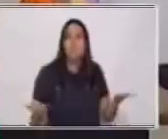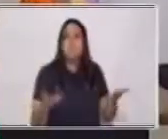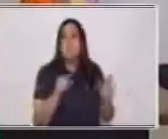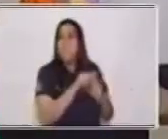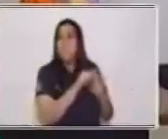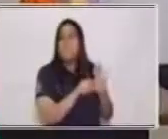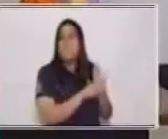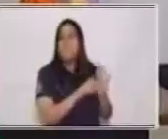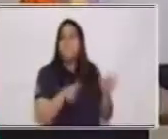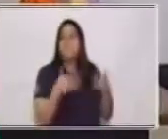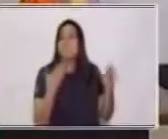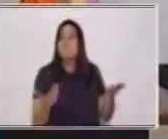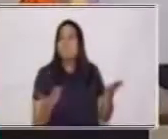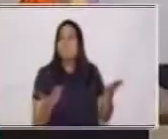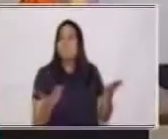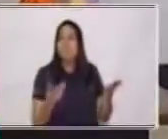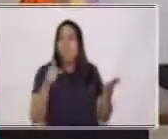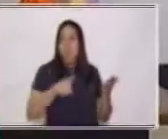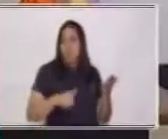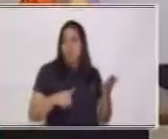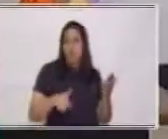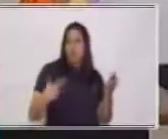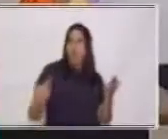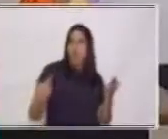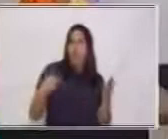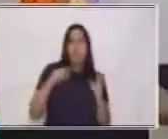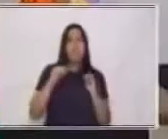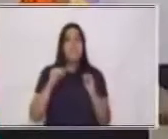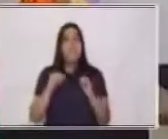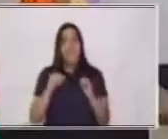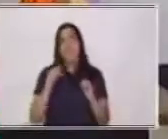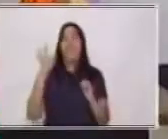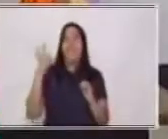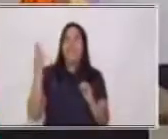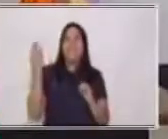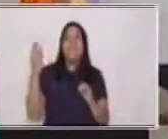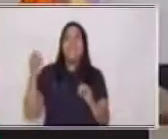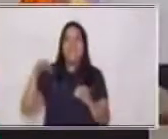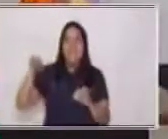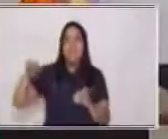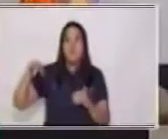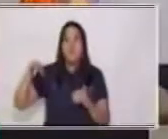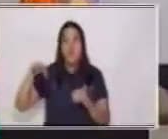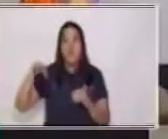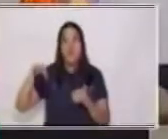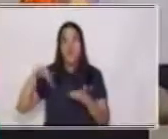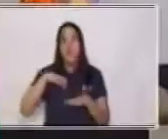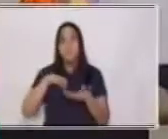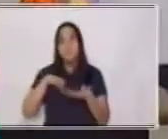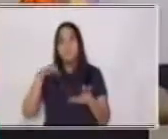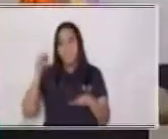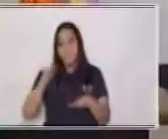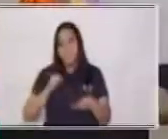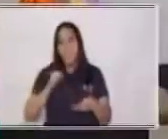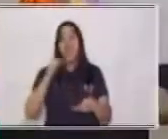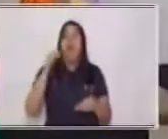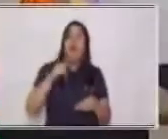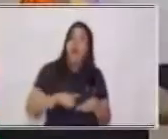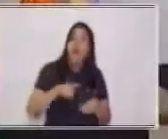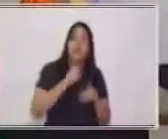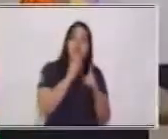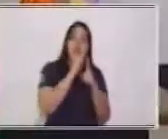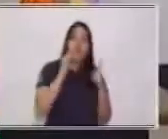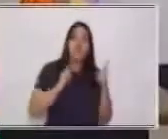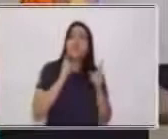grado es? Exacto, para tercero. Entonces ustedes están en tercero. Y como acá en la oración estamos